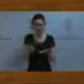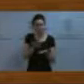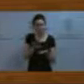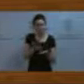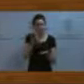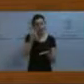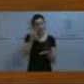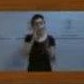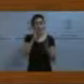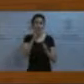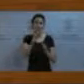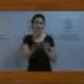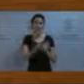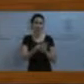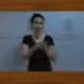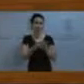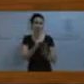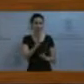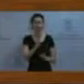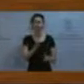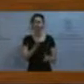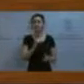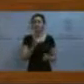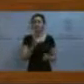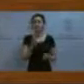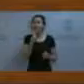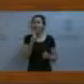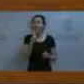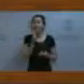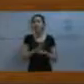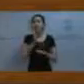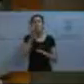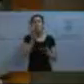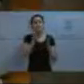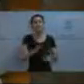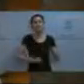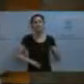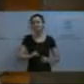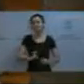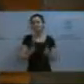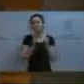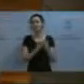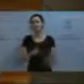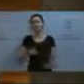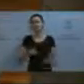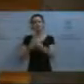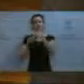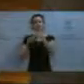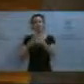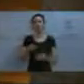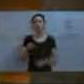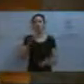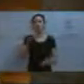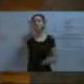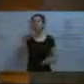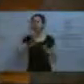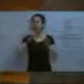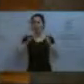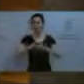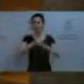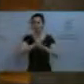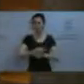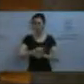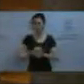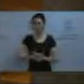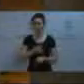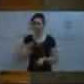también interpelamos. Es más, voy a decir algo. La consejera de Fomento fue la que impidió que hubiese un acuerdo en la UT de Boves. Llegó a haber uno y se impidió y